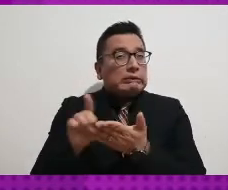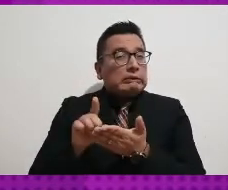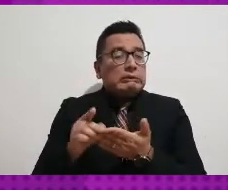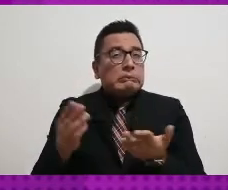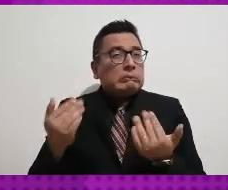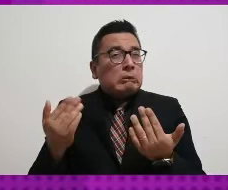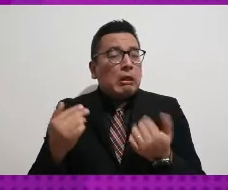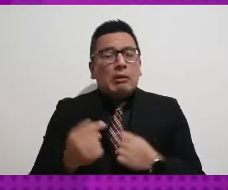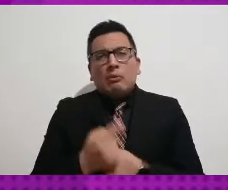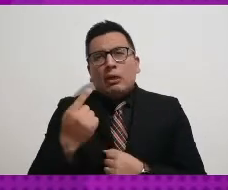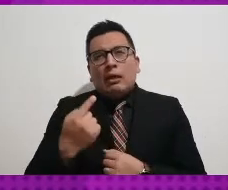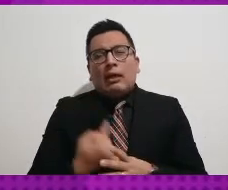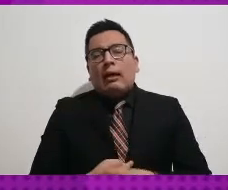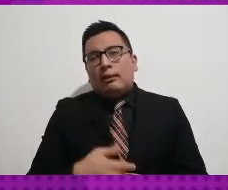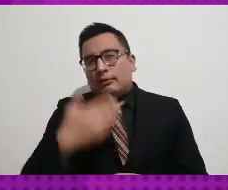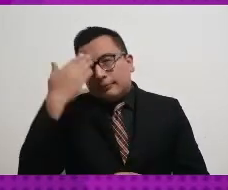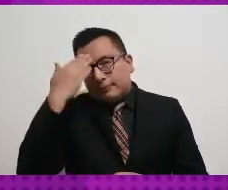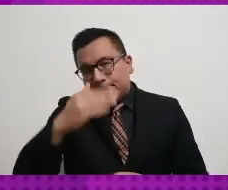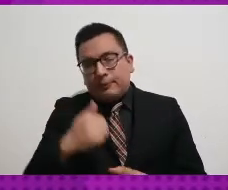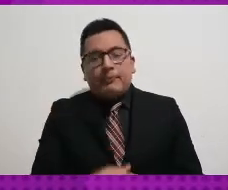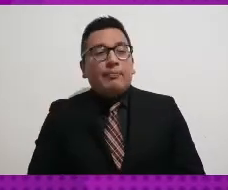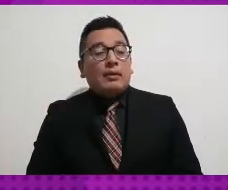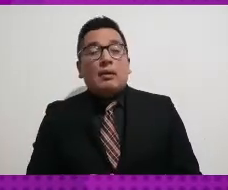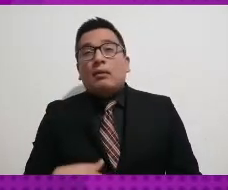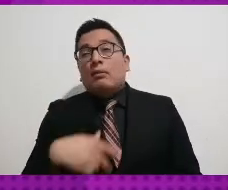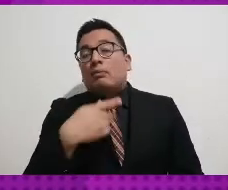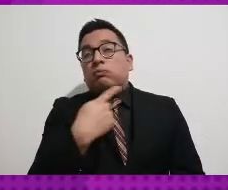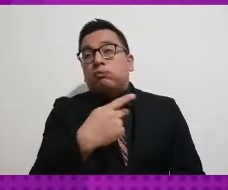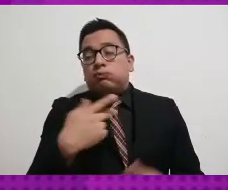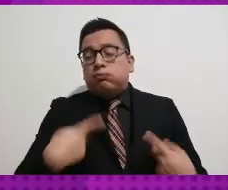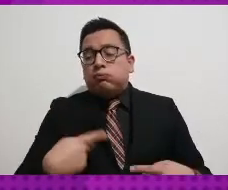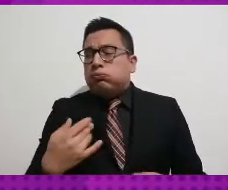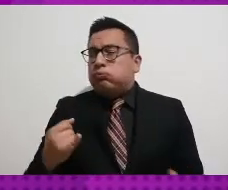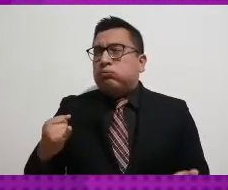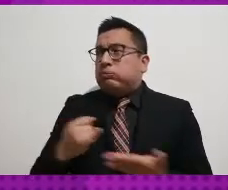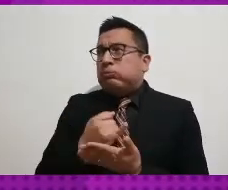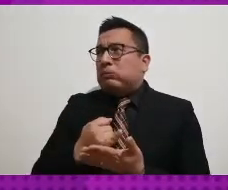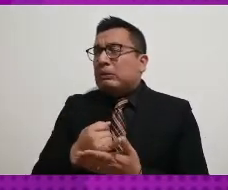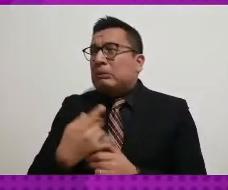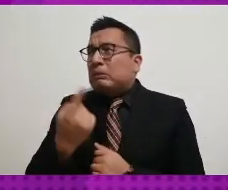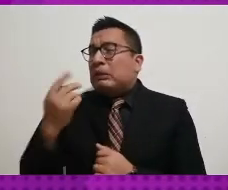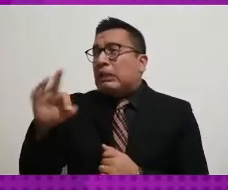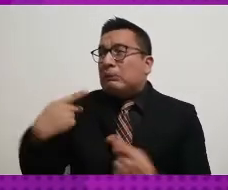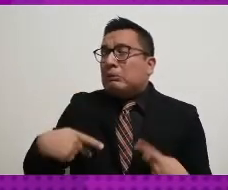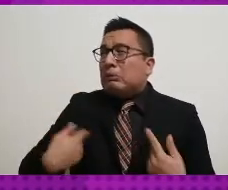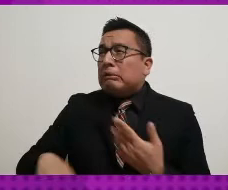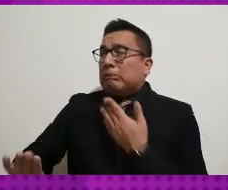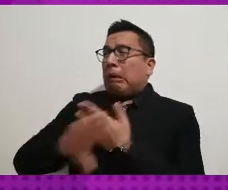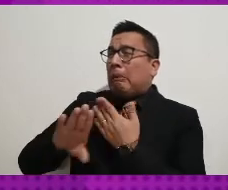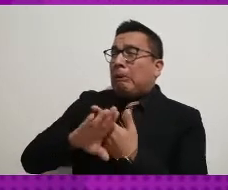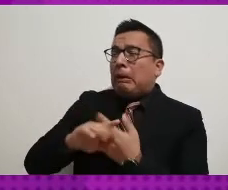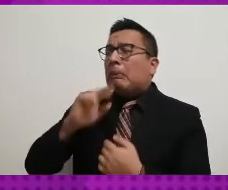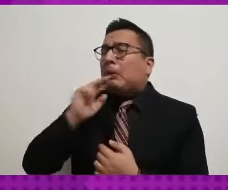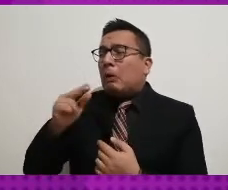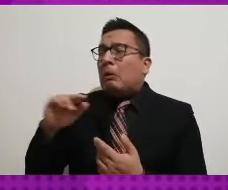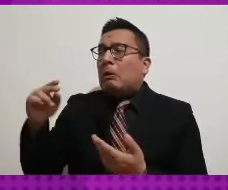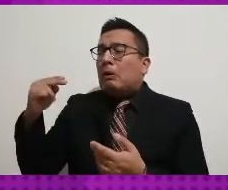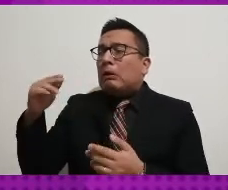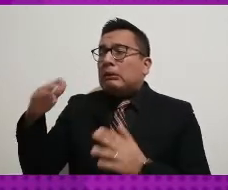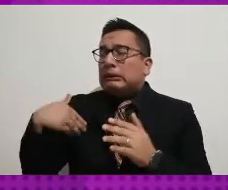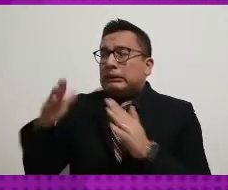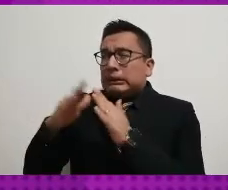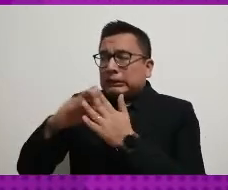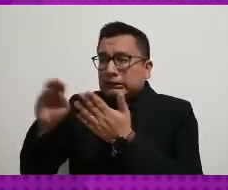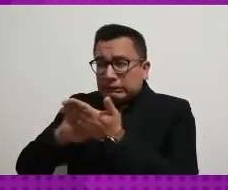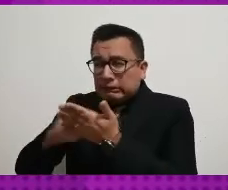un dato personal que se vincula y en algunos casos puede generar alguna discriminación. También, si me lo permite, destacar que